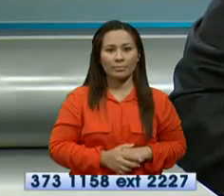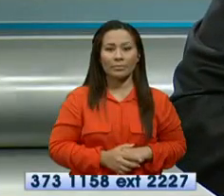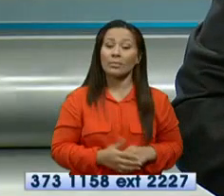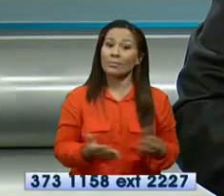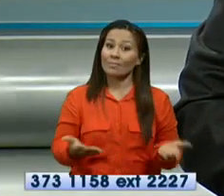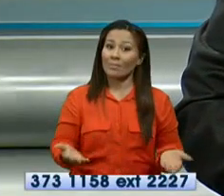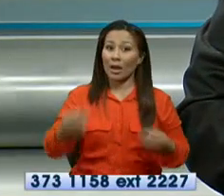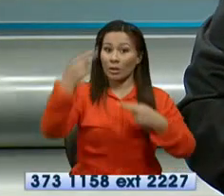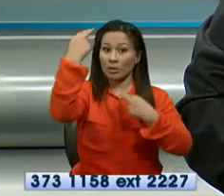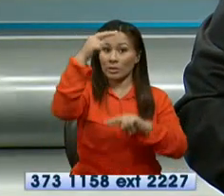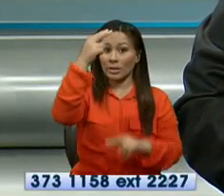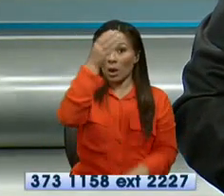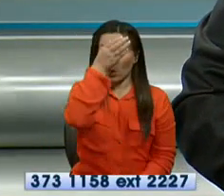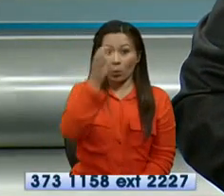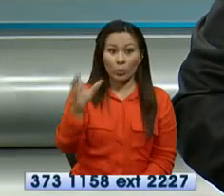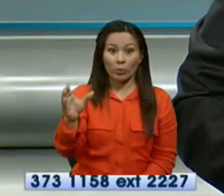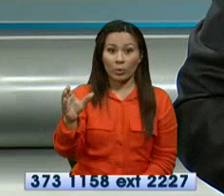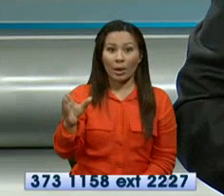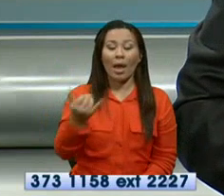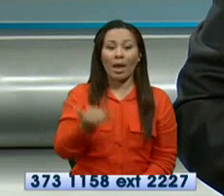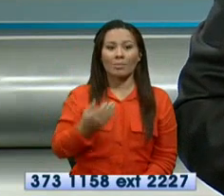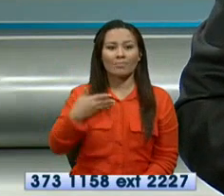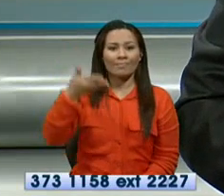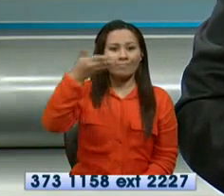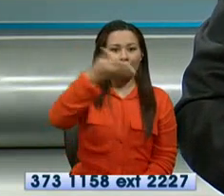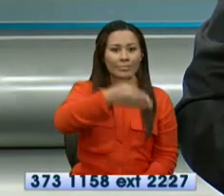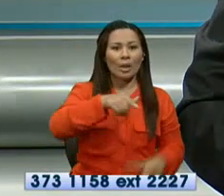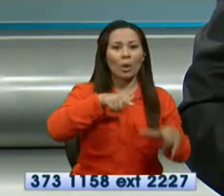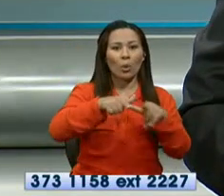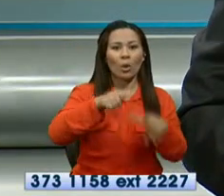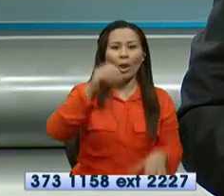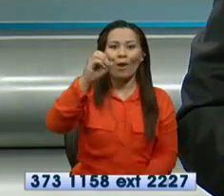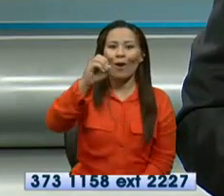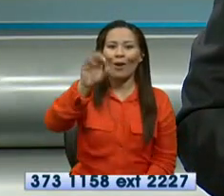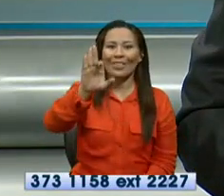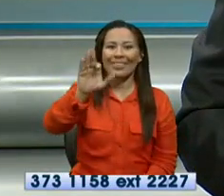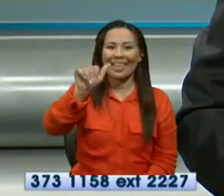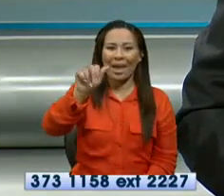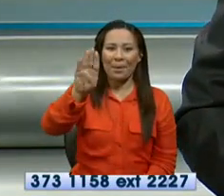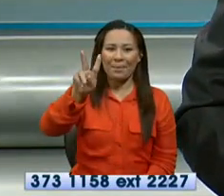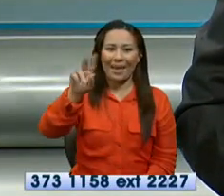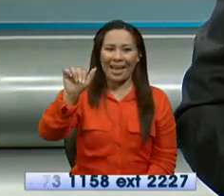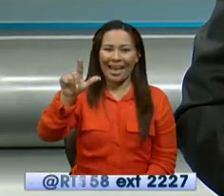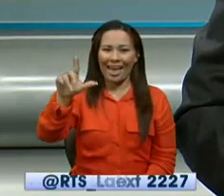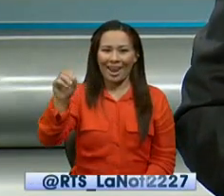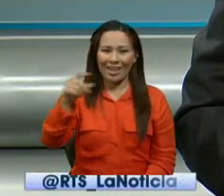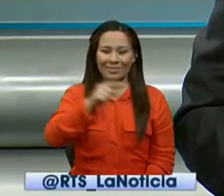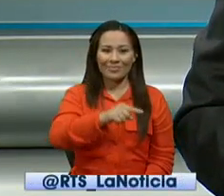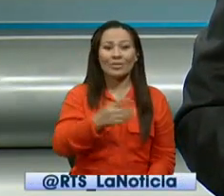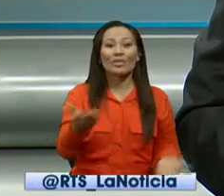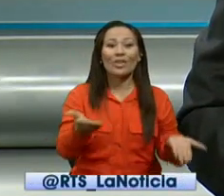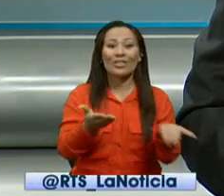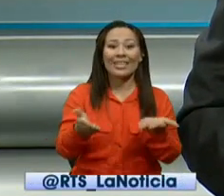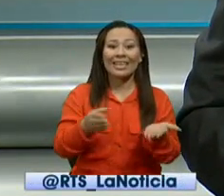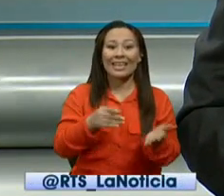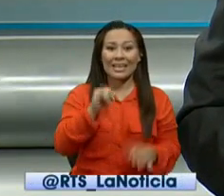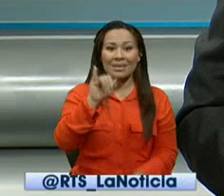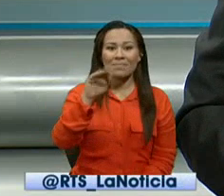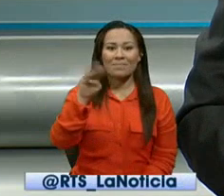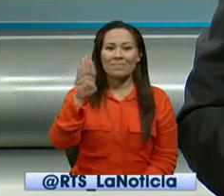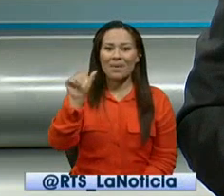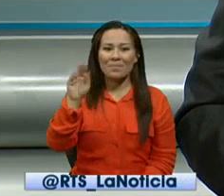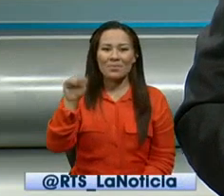Bueno, y nuestra nota intercultural nos traslada hasta Otavalo, esto es en la provincia de Imbabura. Ahí existe un lugar que se ha convertido